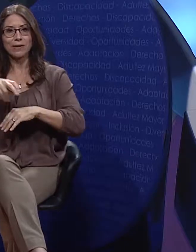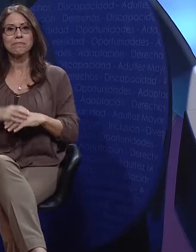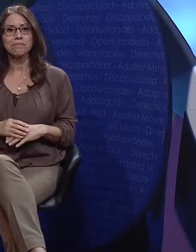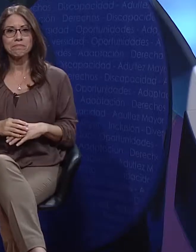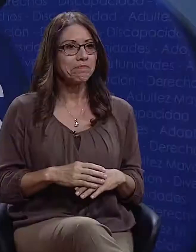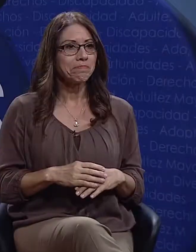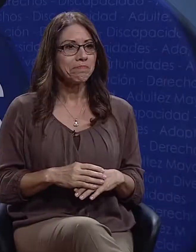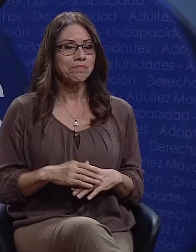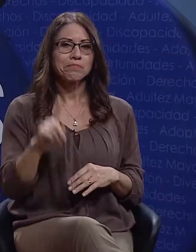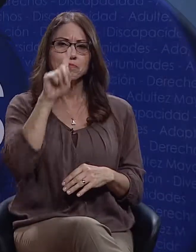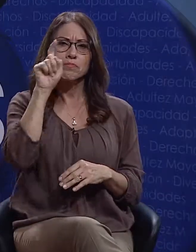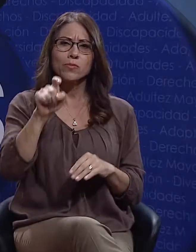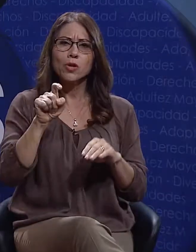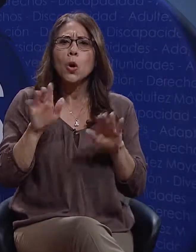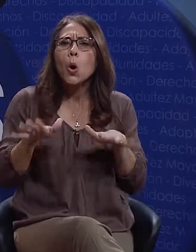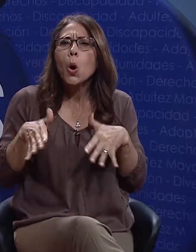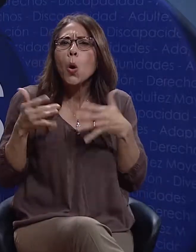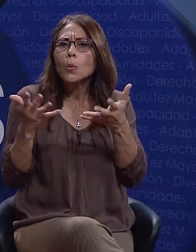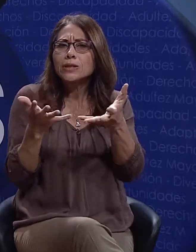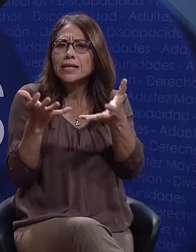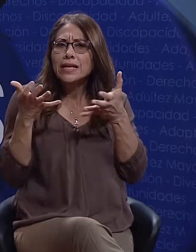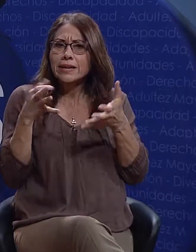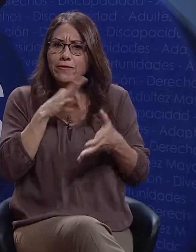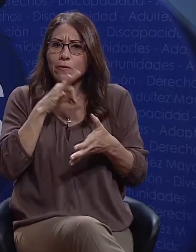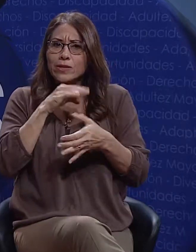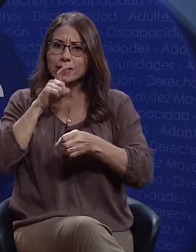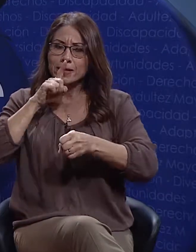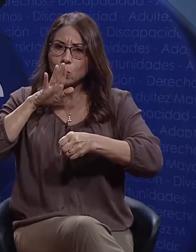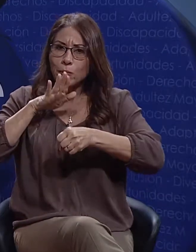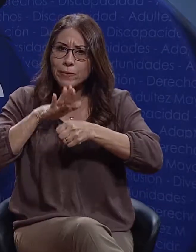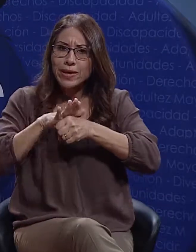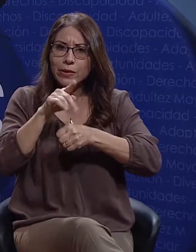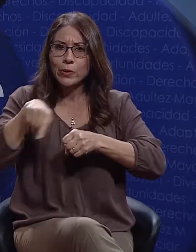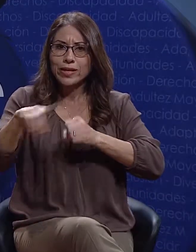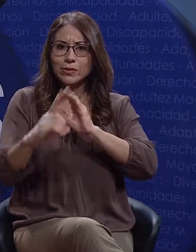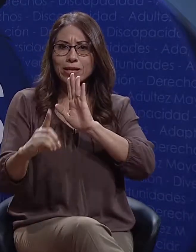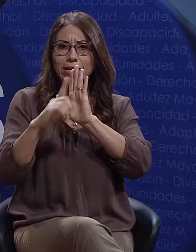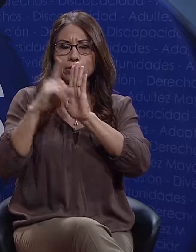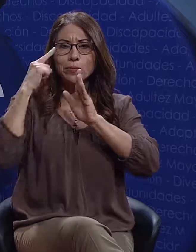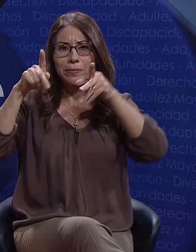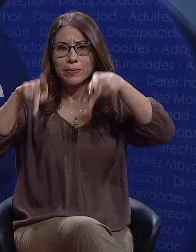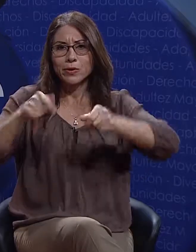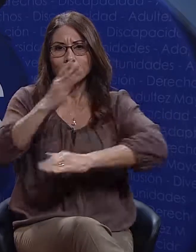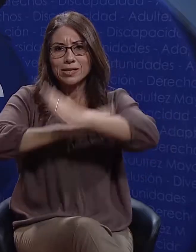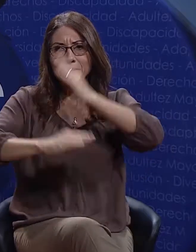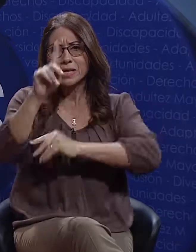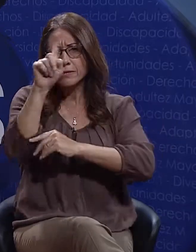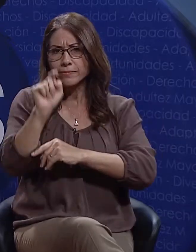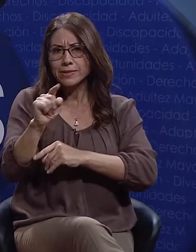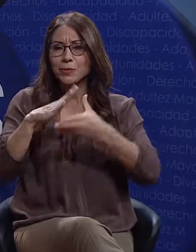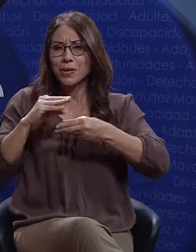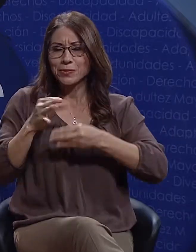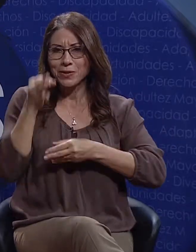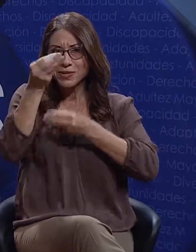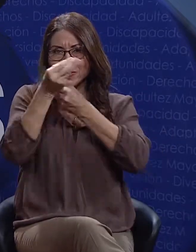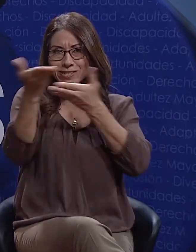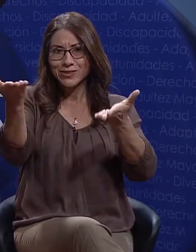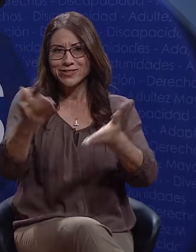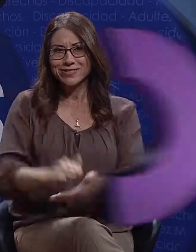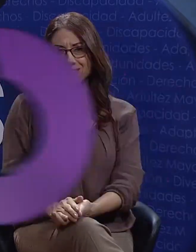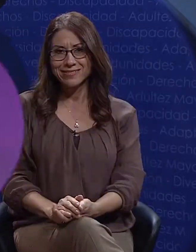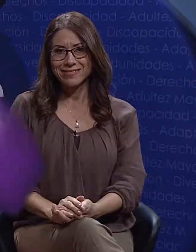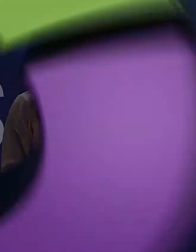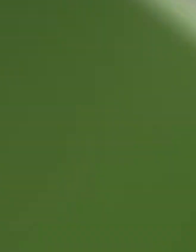transporte. ¿Cómo se pretende favorecer el cumplimiento de estos derechos a las personas con discapacidad? Se lo contamos a